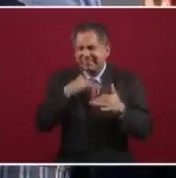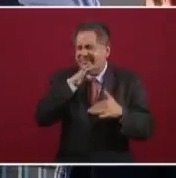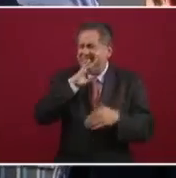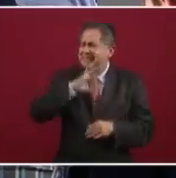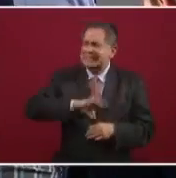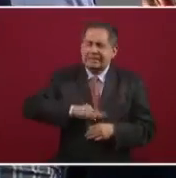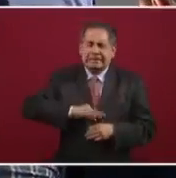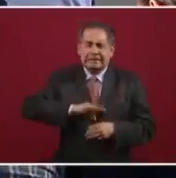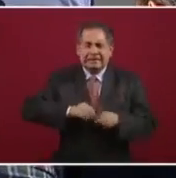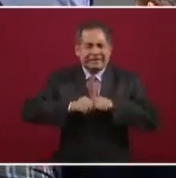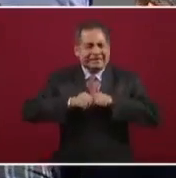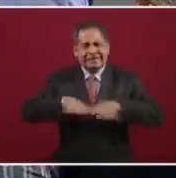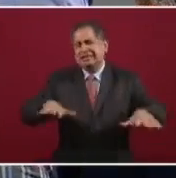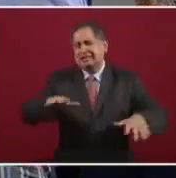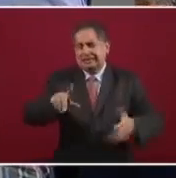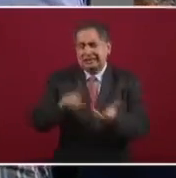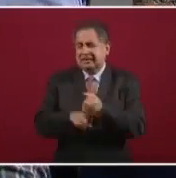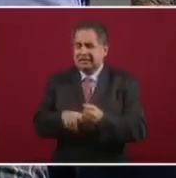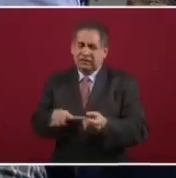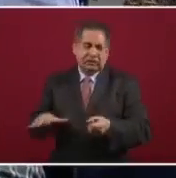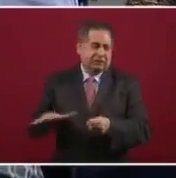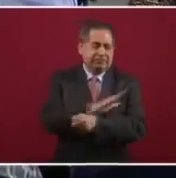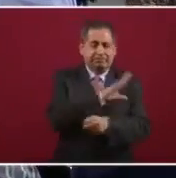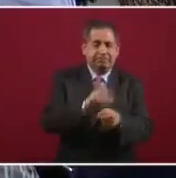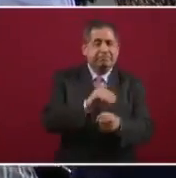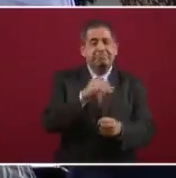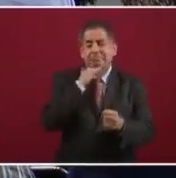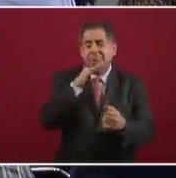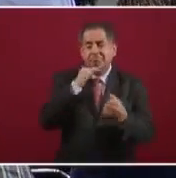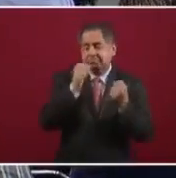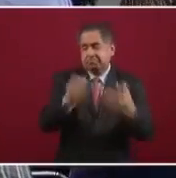contaminado de corrupción el gobierno.